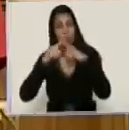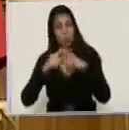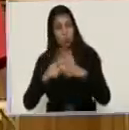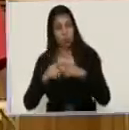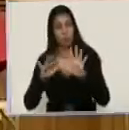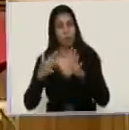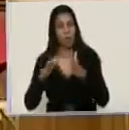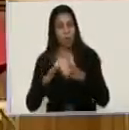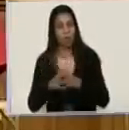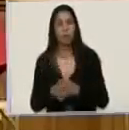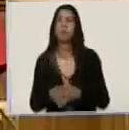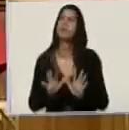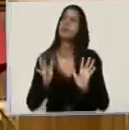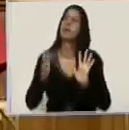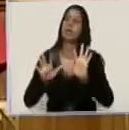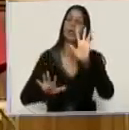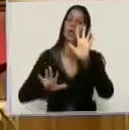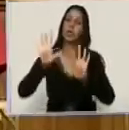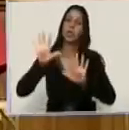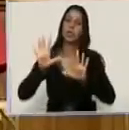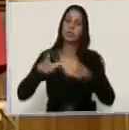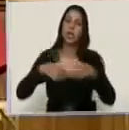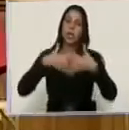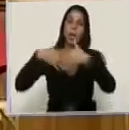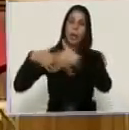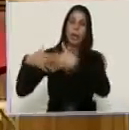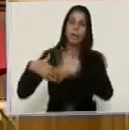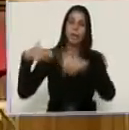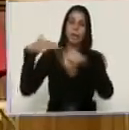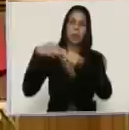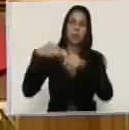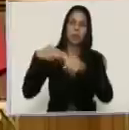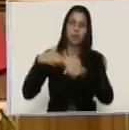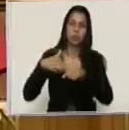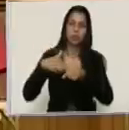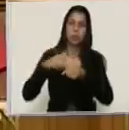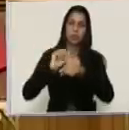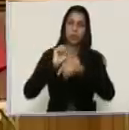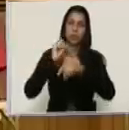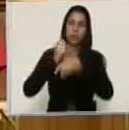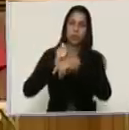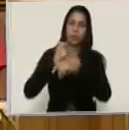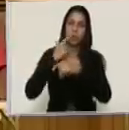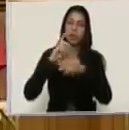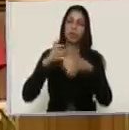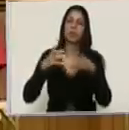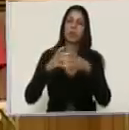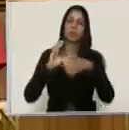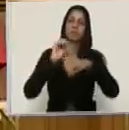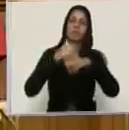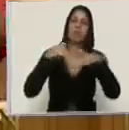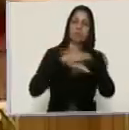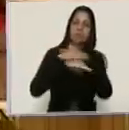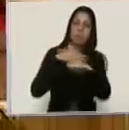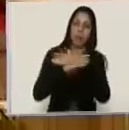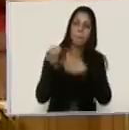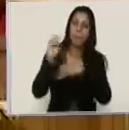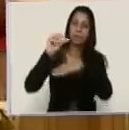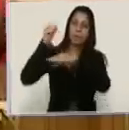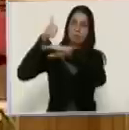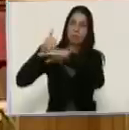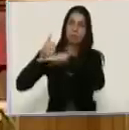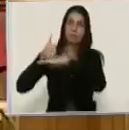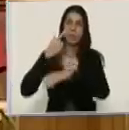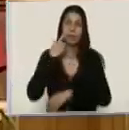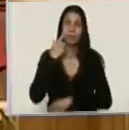Solo habrá como 15 petroleras que superen en reservas a ese campo nada más. O sea, aquí,